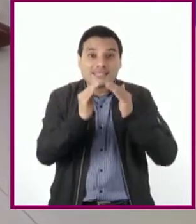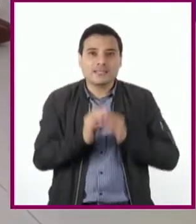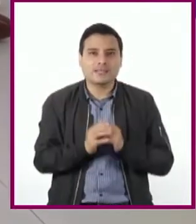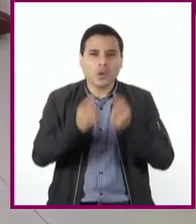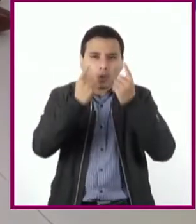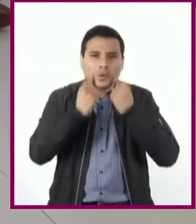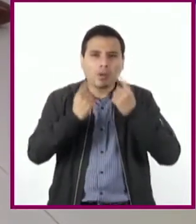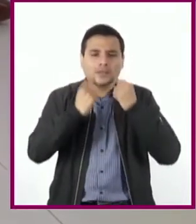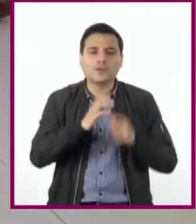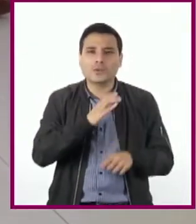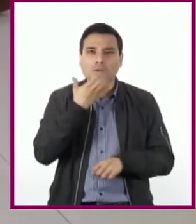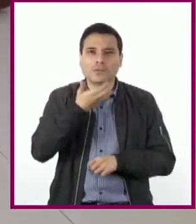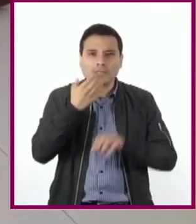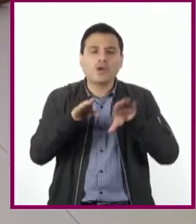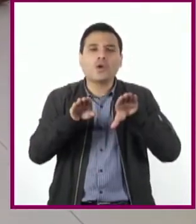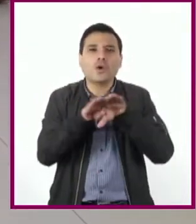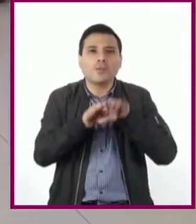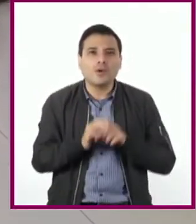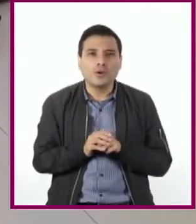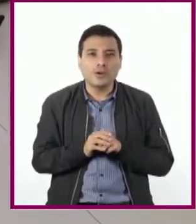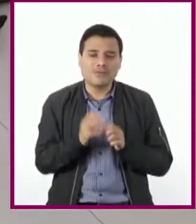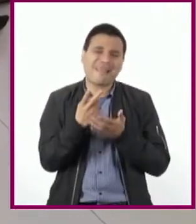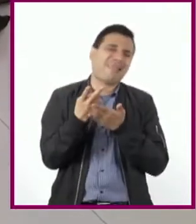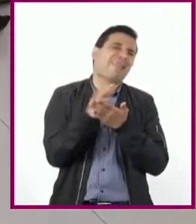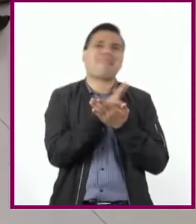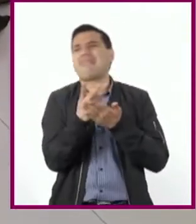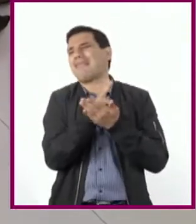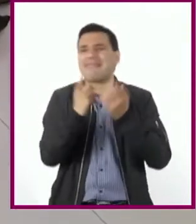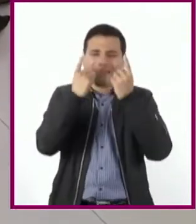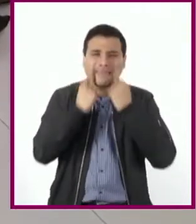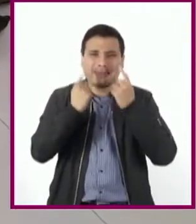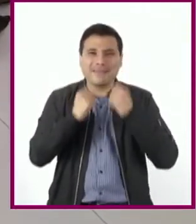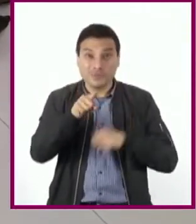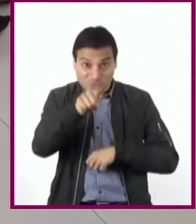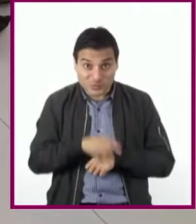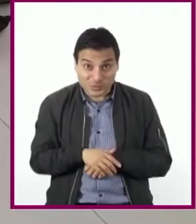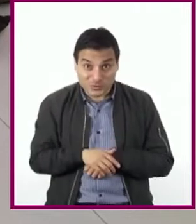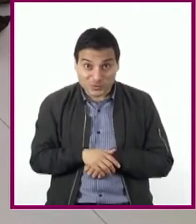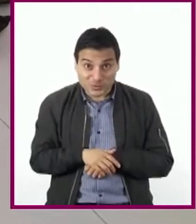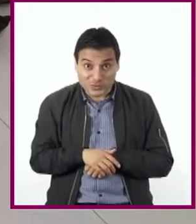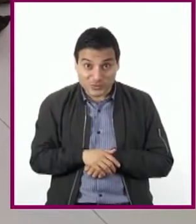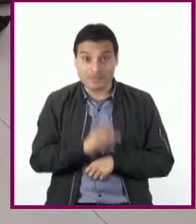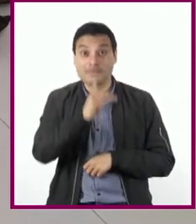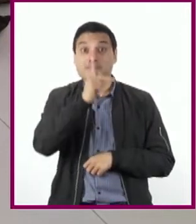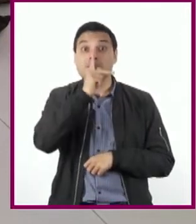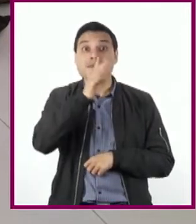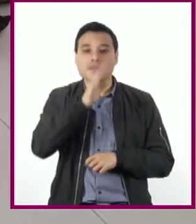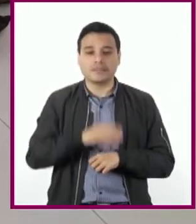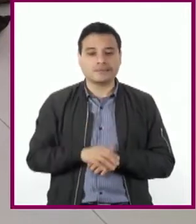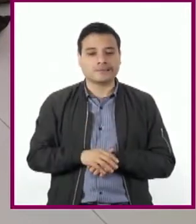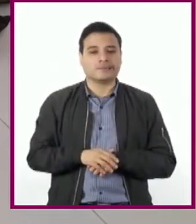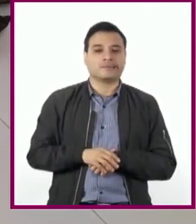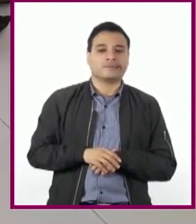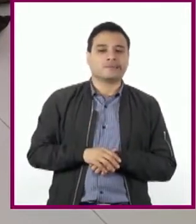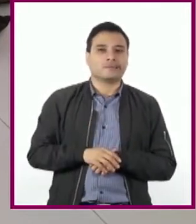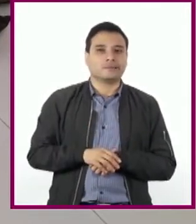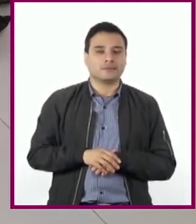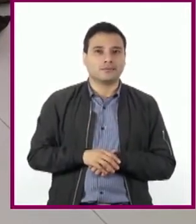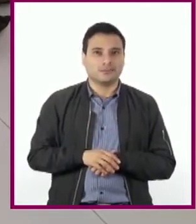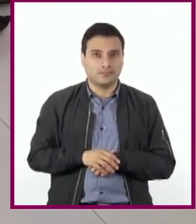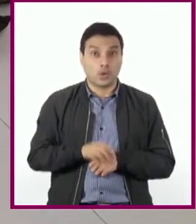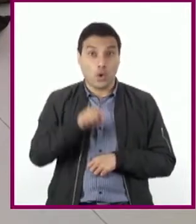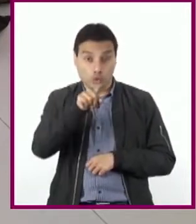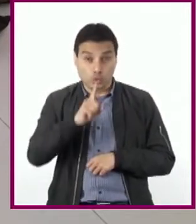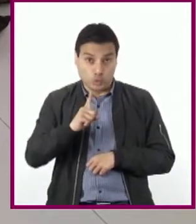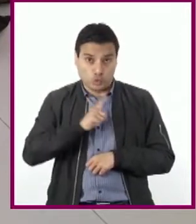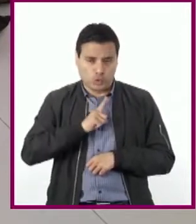lloran? ¿Se tiran al piso en pleno drama? ¿Exageran y así les creen? ¿Lloran en silencio cuando nadie los ve